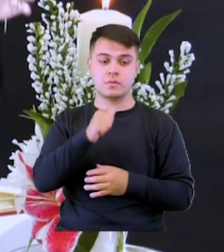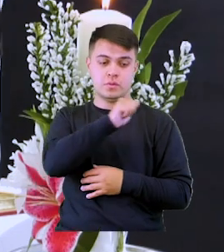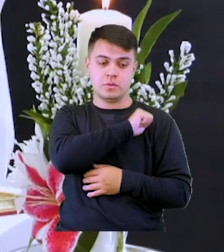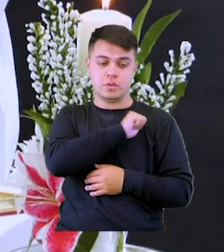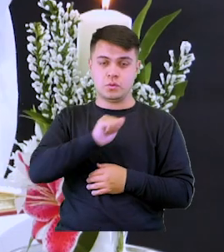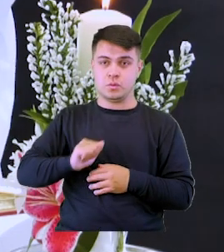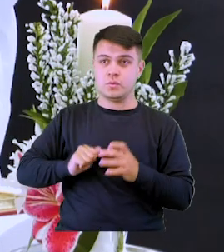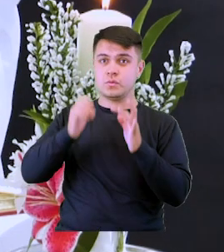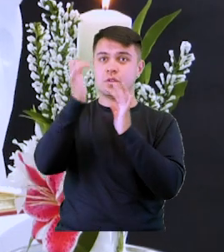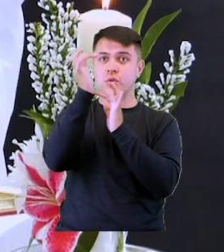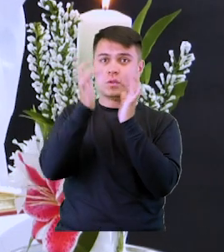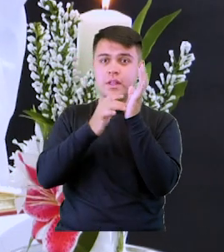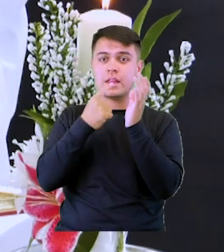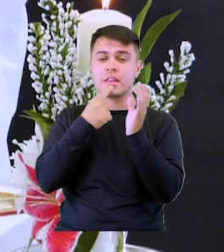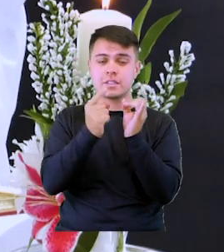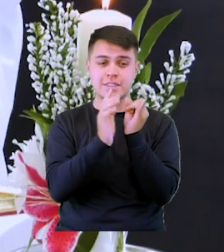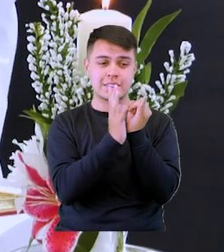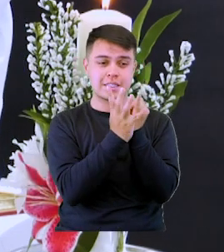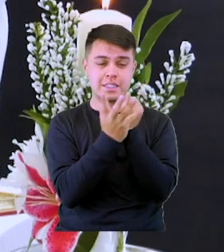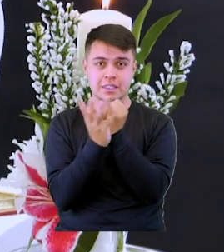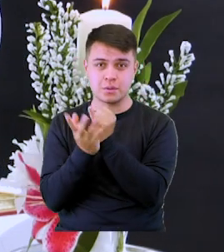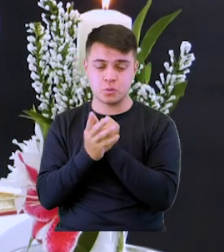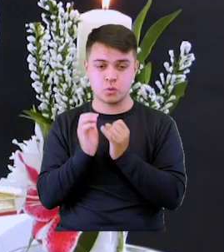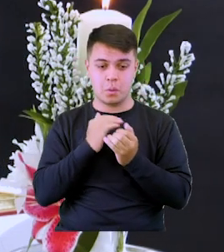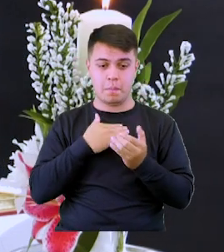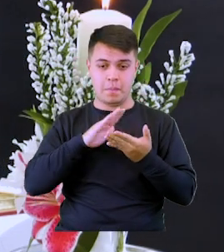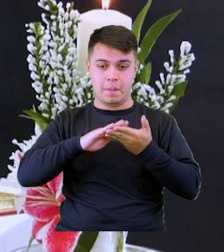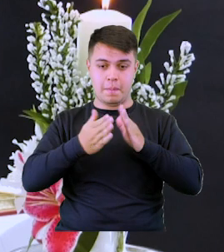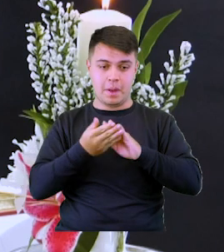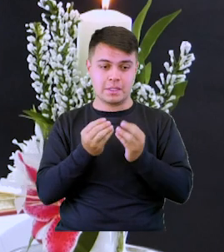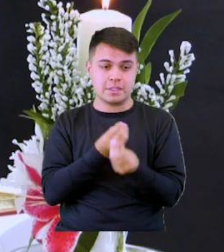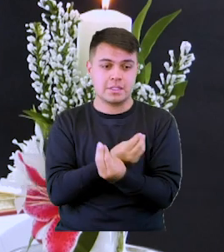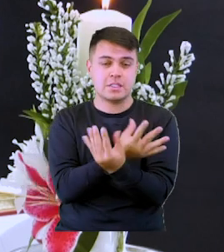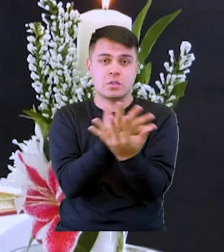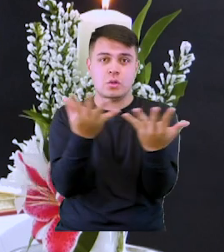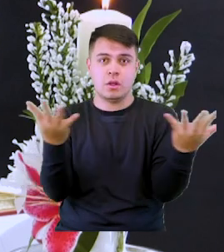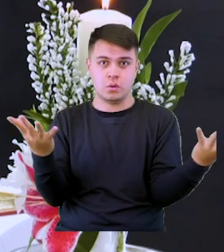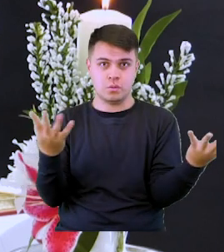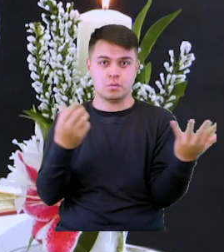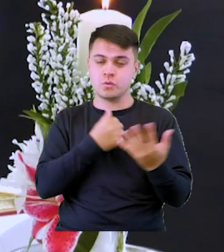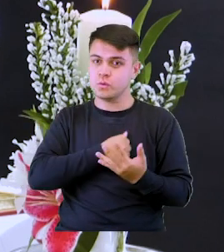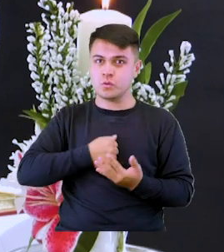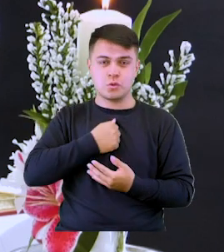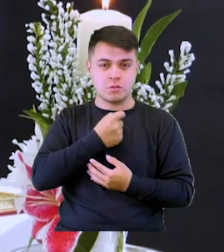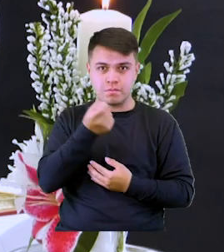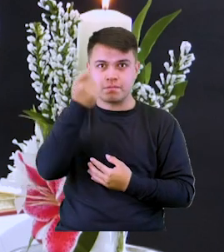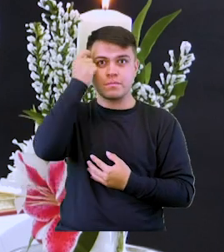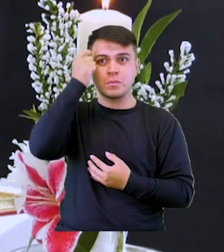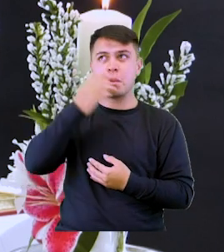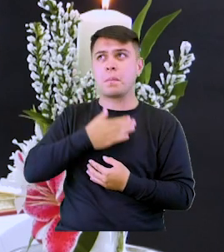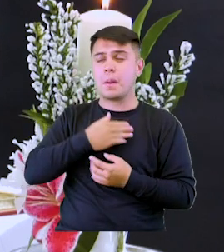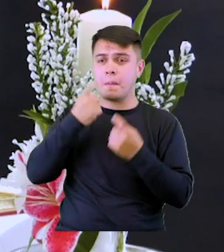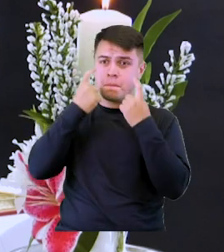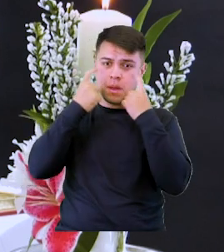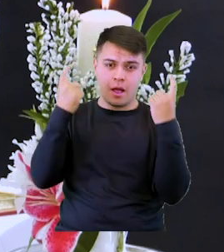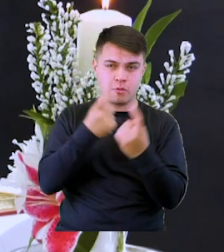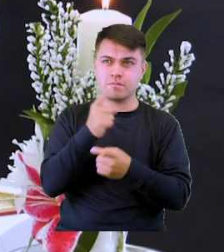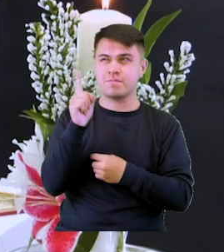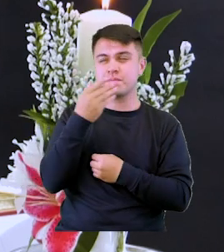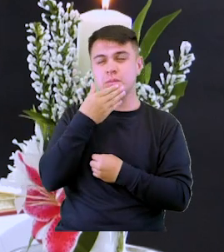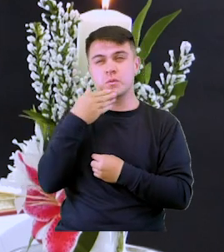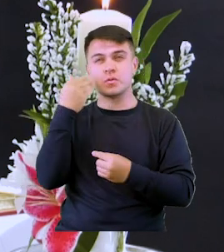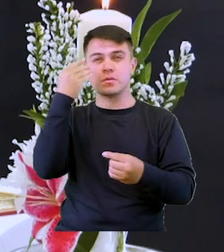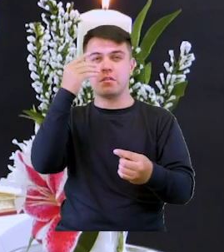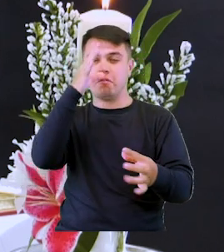Rey. Señor Jesucristo, que dijiste a tus apóstoles, la paz les dejo, mi paz les doy, no tengas en cuenta nuestros pecados, sino la fe de